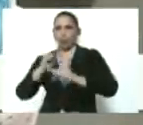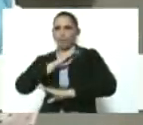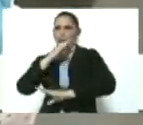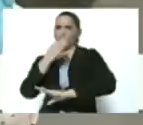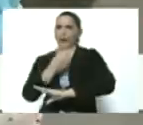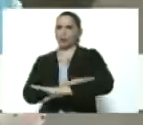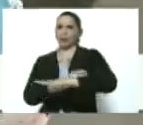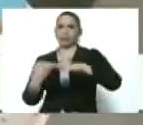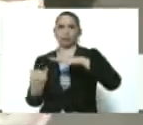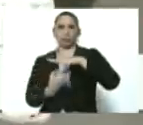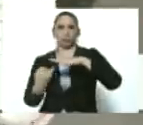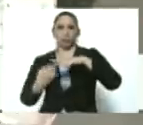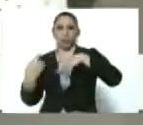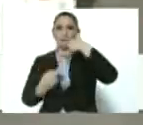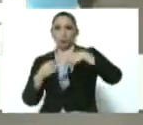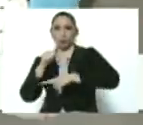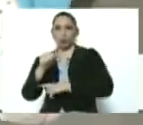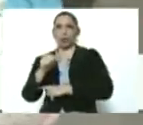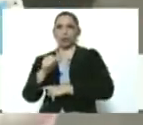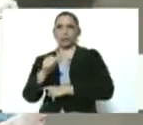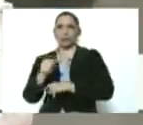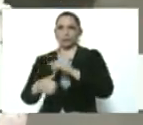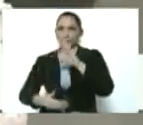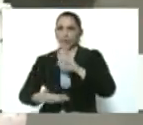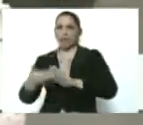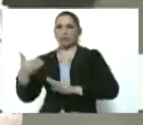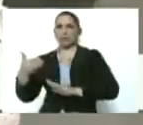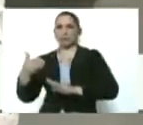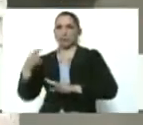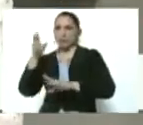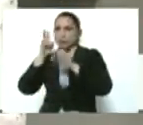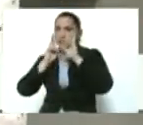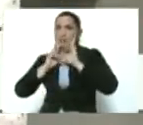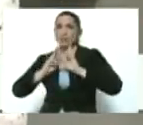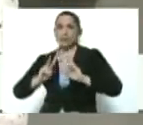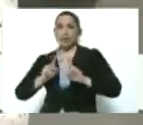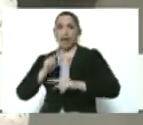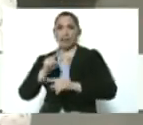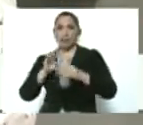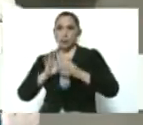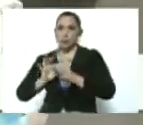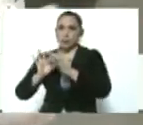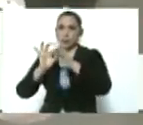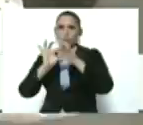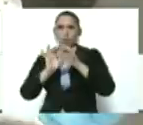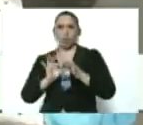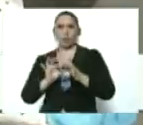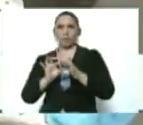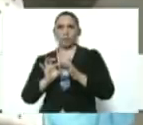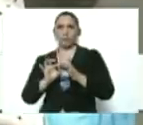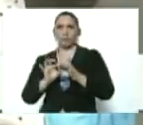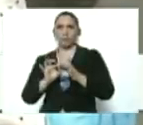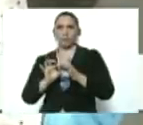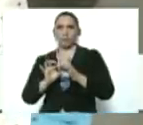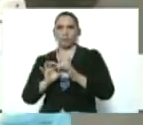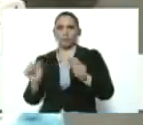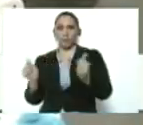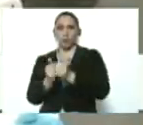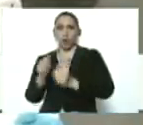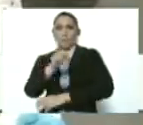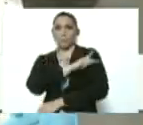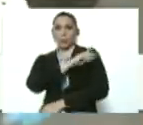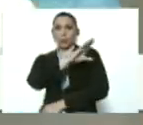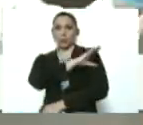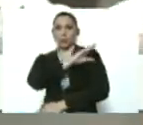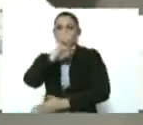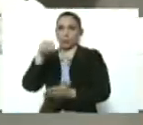institución revolucionaria y salir a desinfectar es así como en unidad con el protección civil